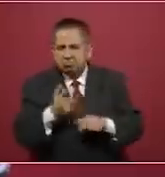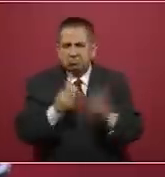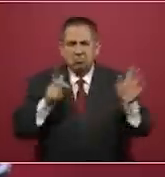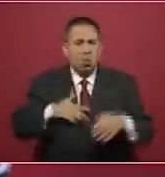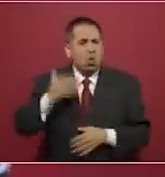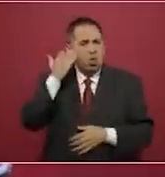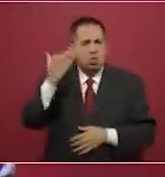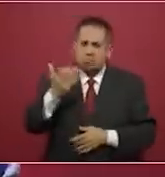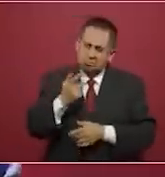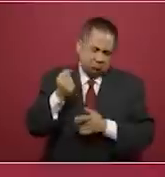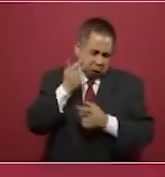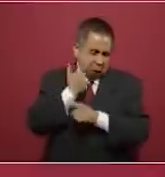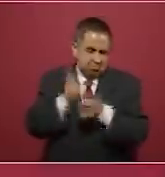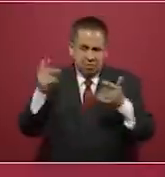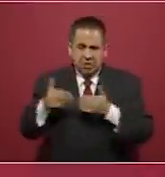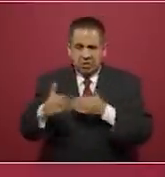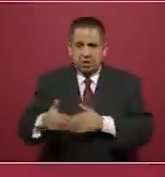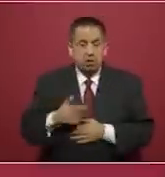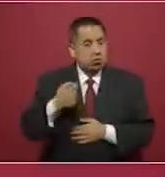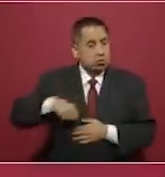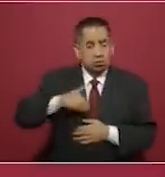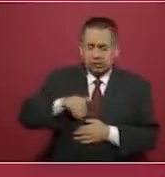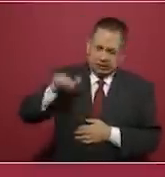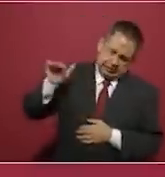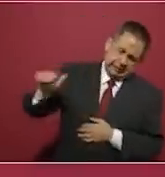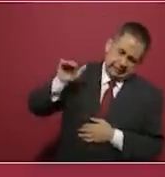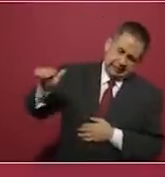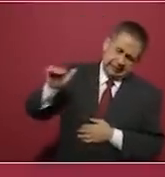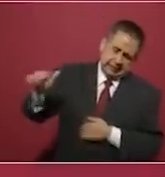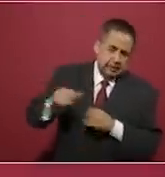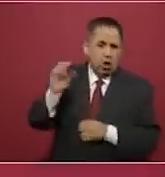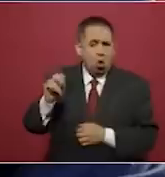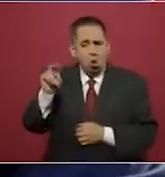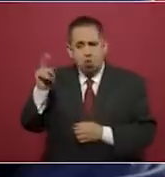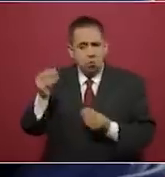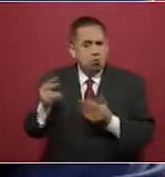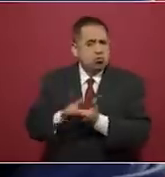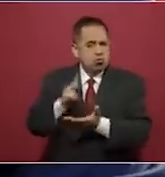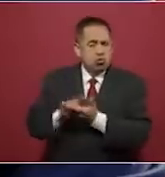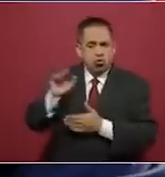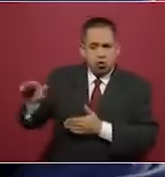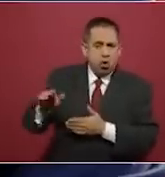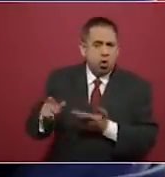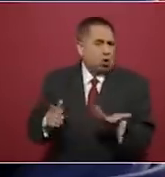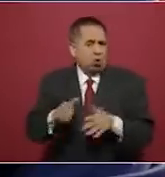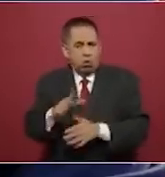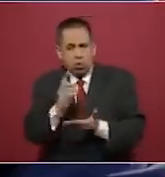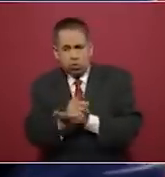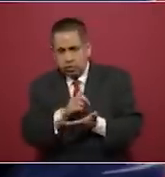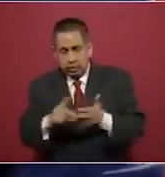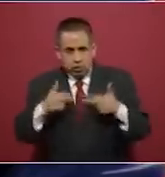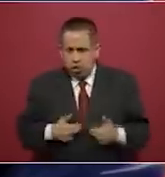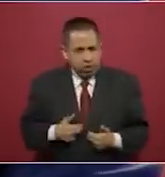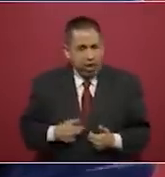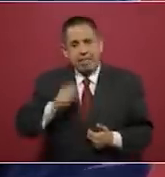sea necesario estamos acudiendo mucho a la onu no solo en lo que tiene que ver con derechos